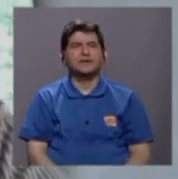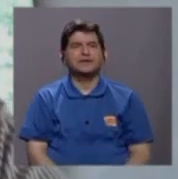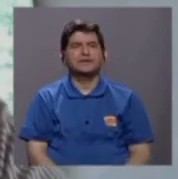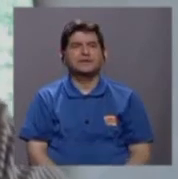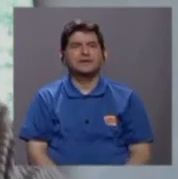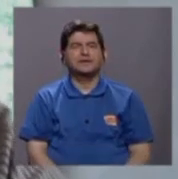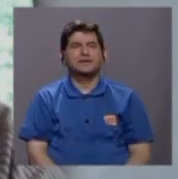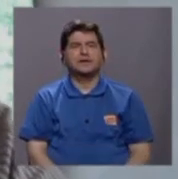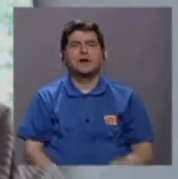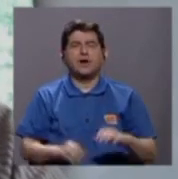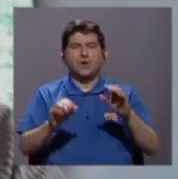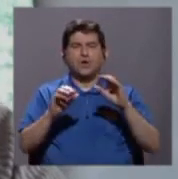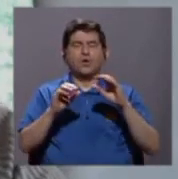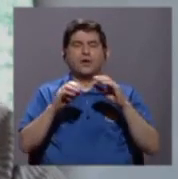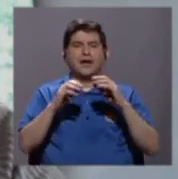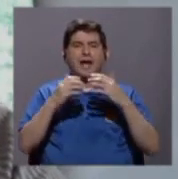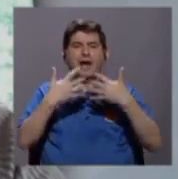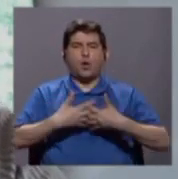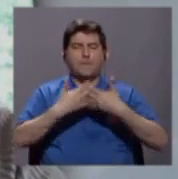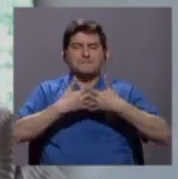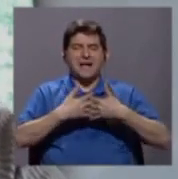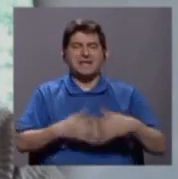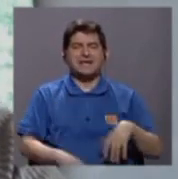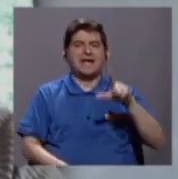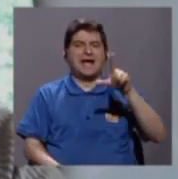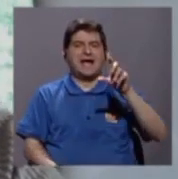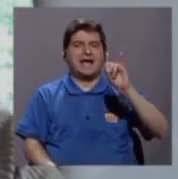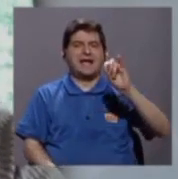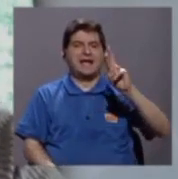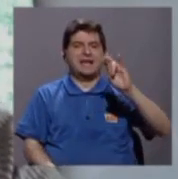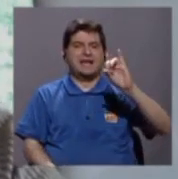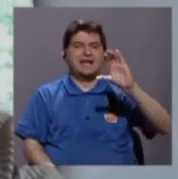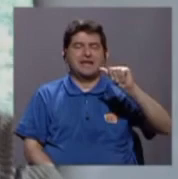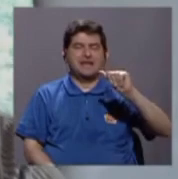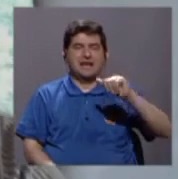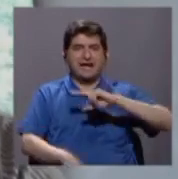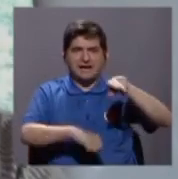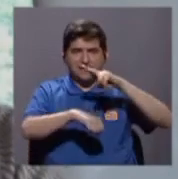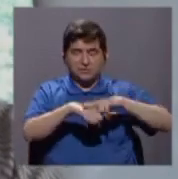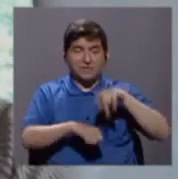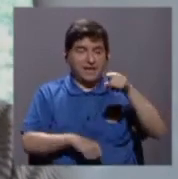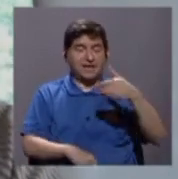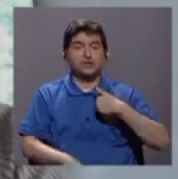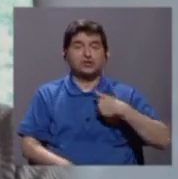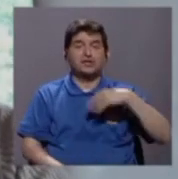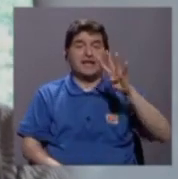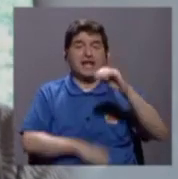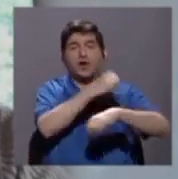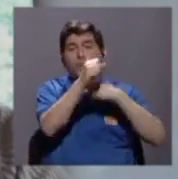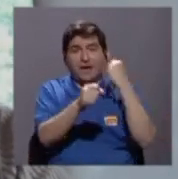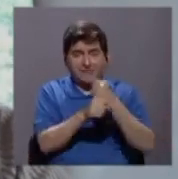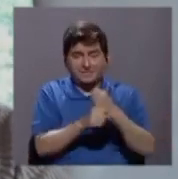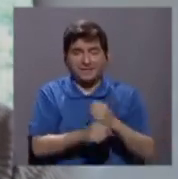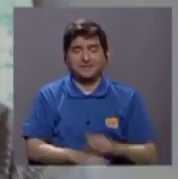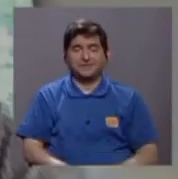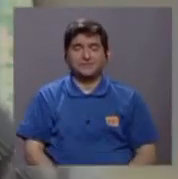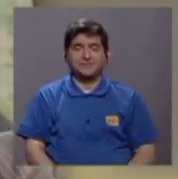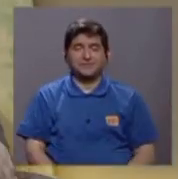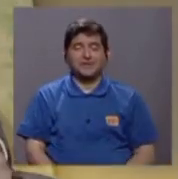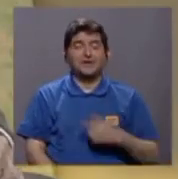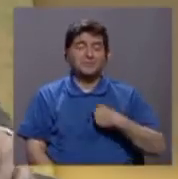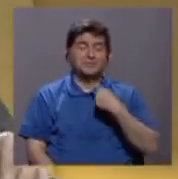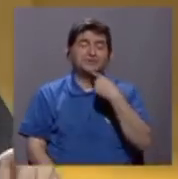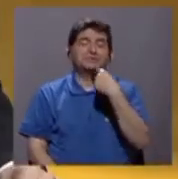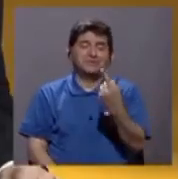con la Compañía Lírica Nacional, porque también la Compañía Lírica Nacional este año cumple 40 años. Bueno, y entonces, yo le digo, don Gabriel,